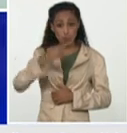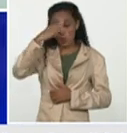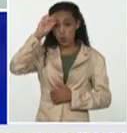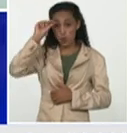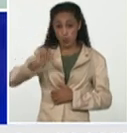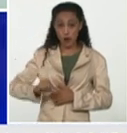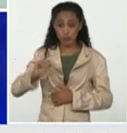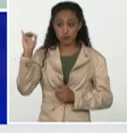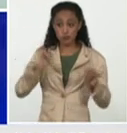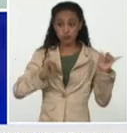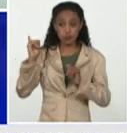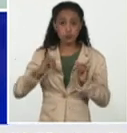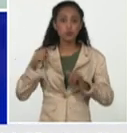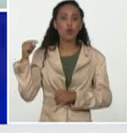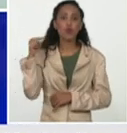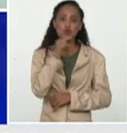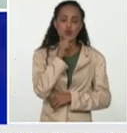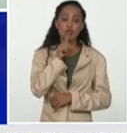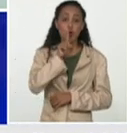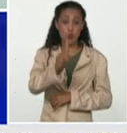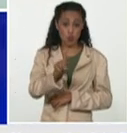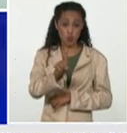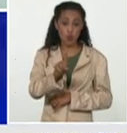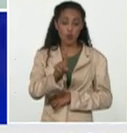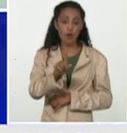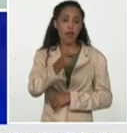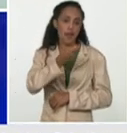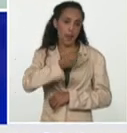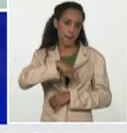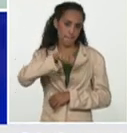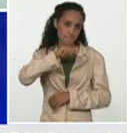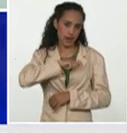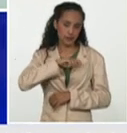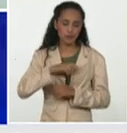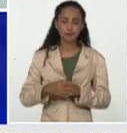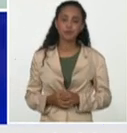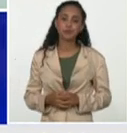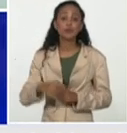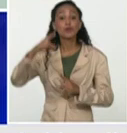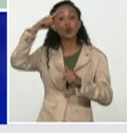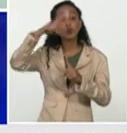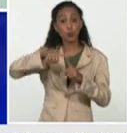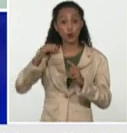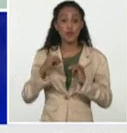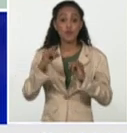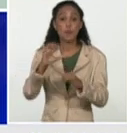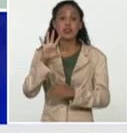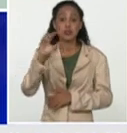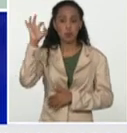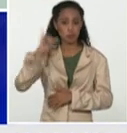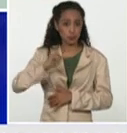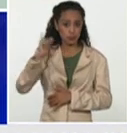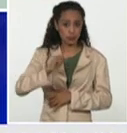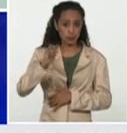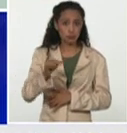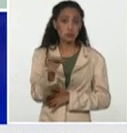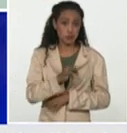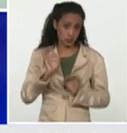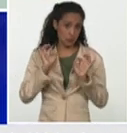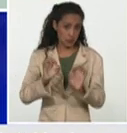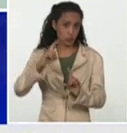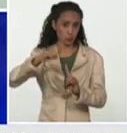Rusia y 1 de España. En Las Tunas, los 5 casos importados del municipio Las Tunas, viajeros